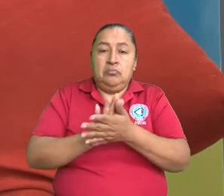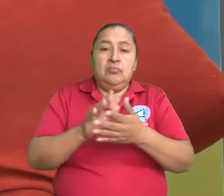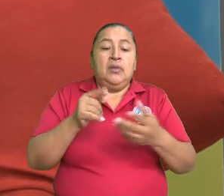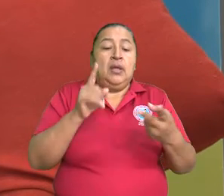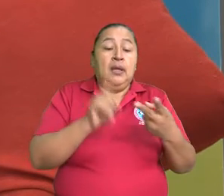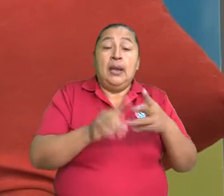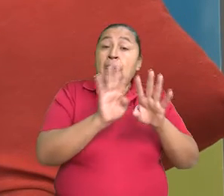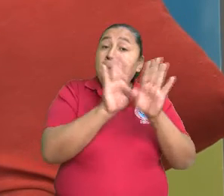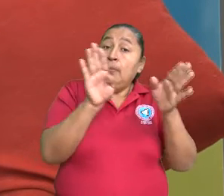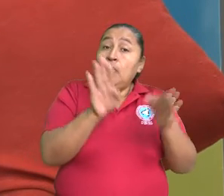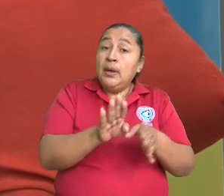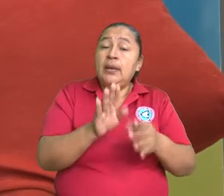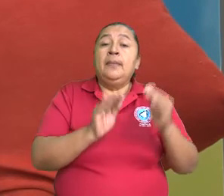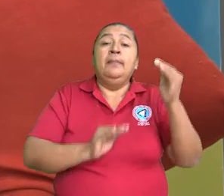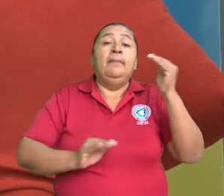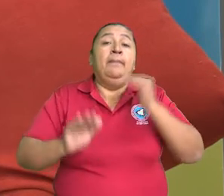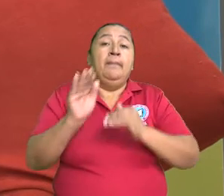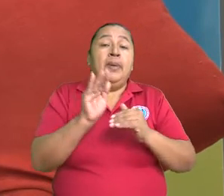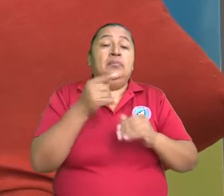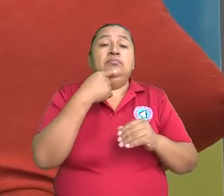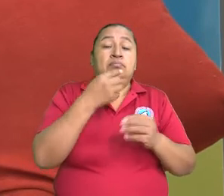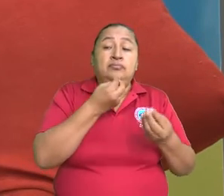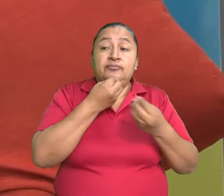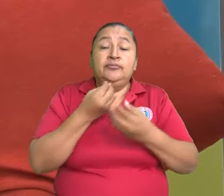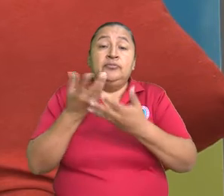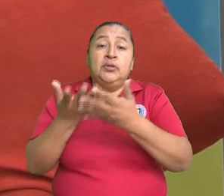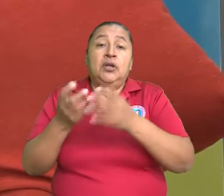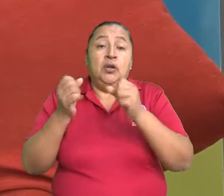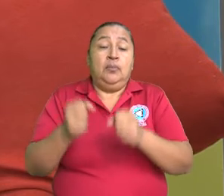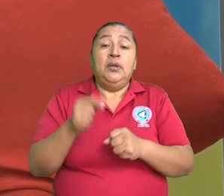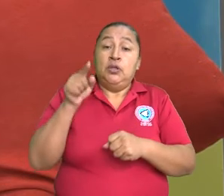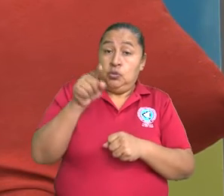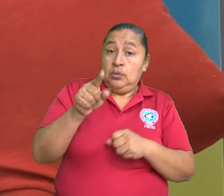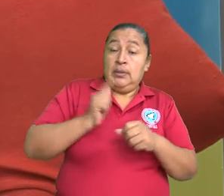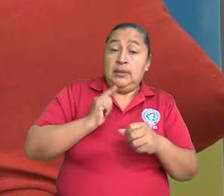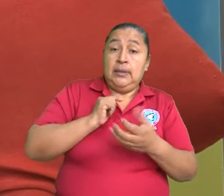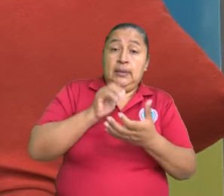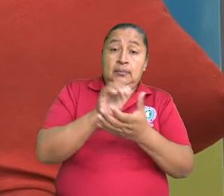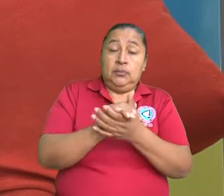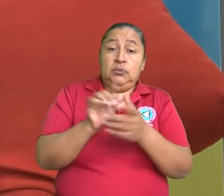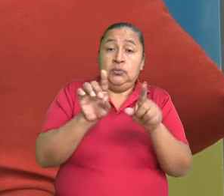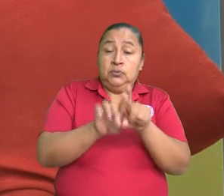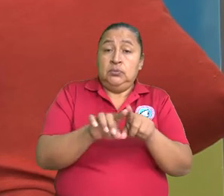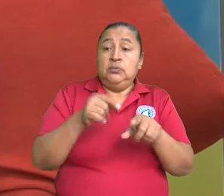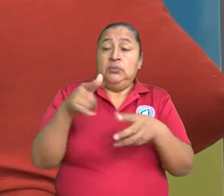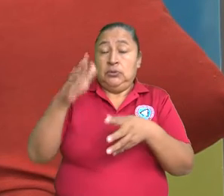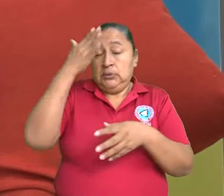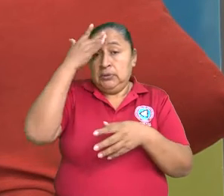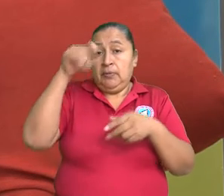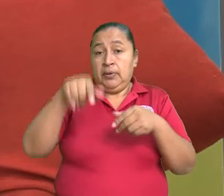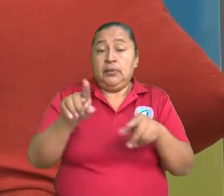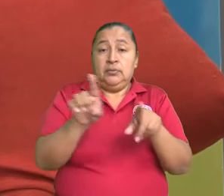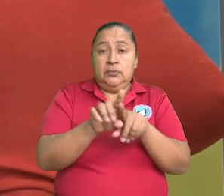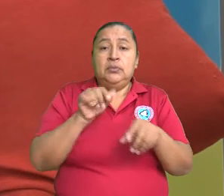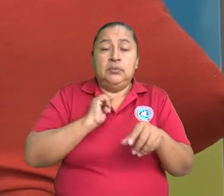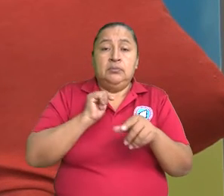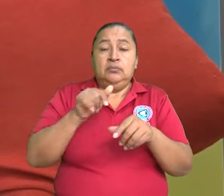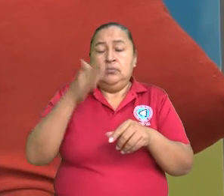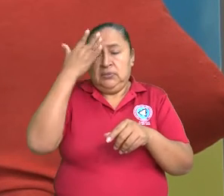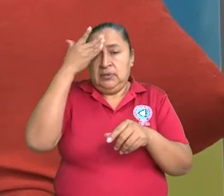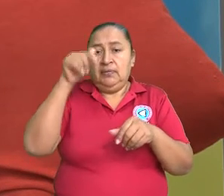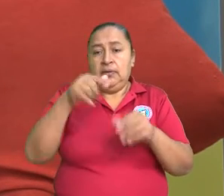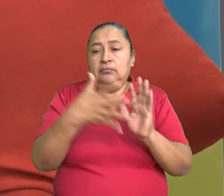Las mujeres somos las que le damos el diagnóstico a nuestra pareja. Si usted tuvo una pareja y se separa y usted ya sabe que tuvo esa enfermedad, usted ya sabe